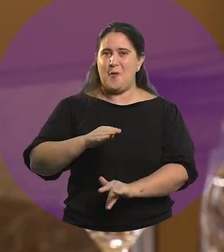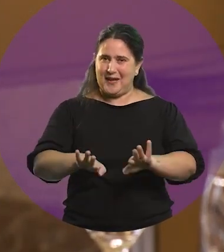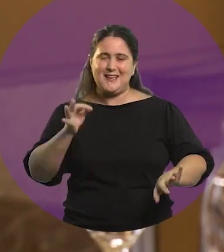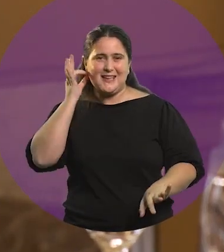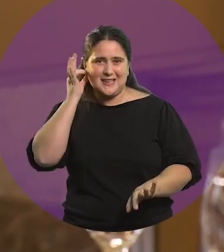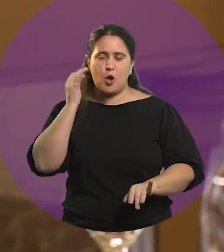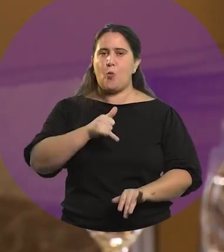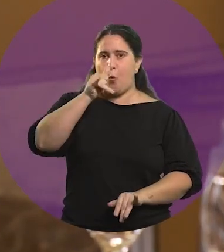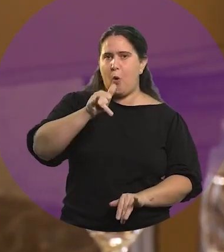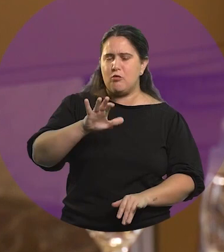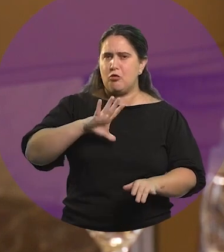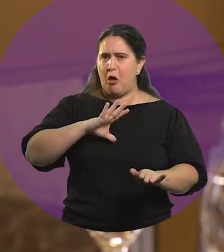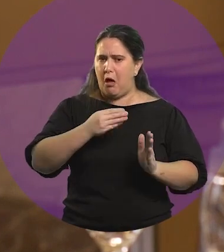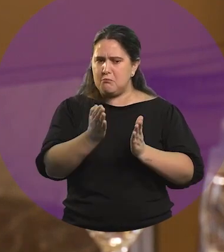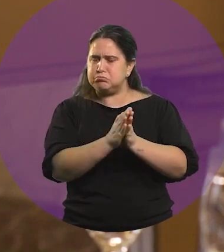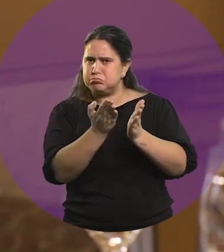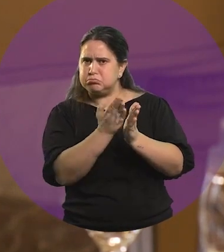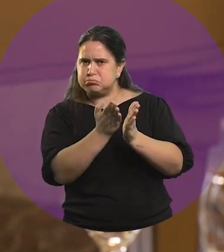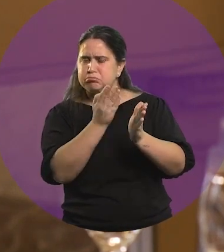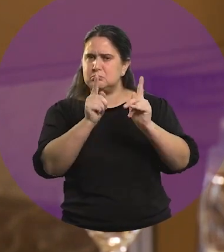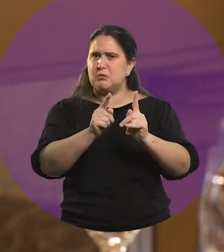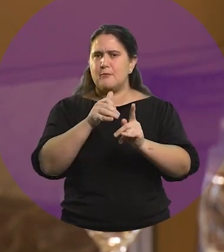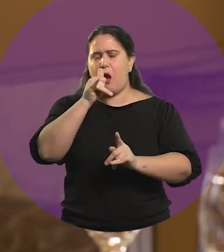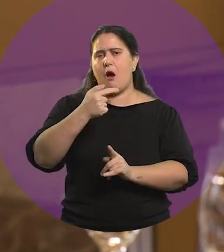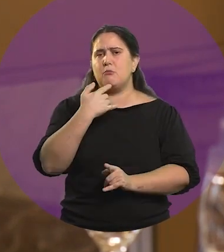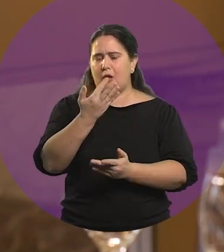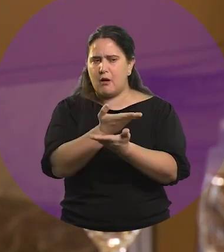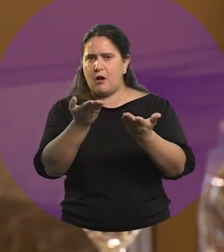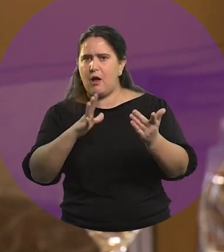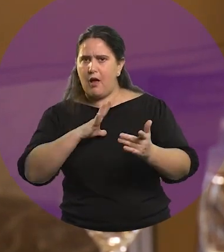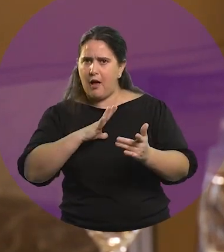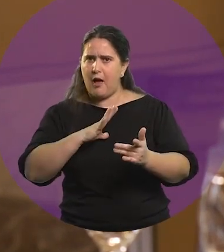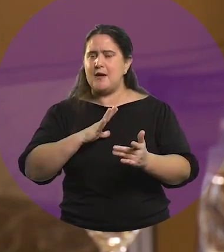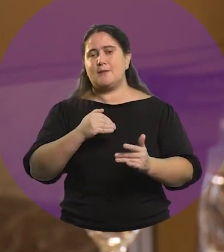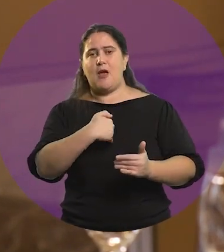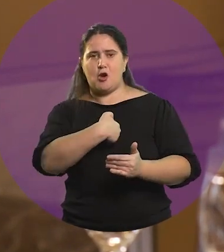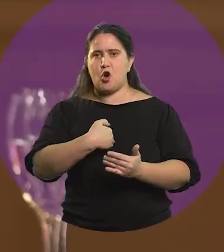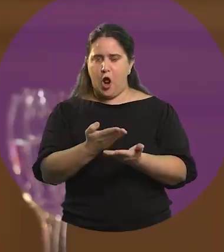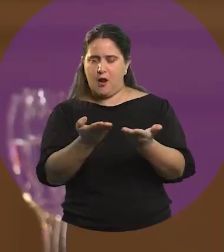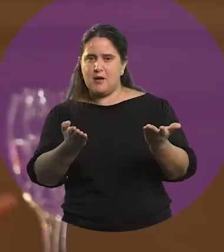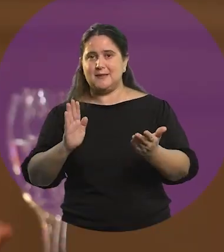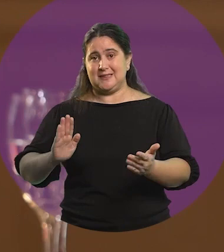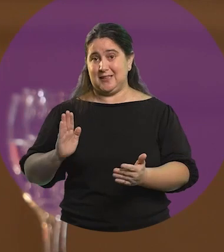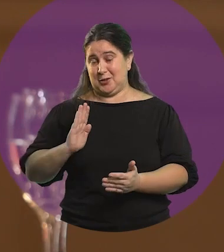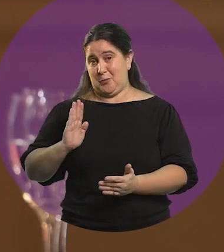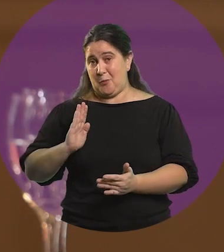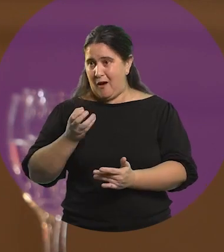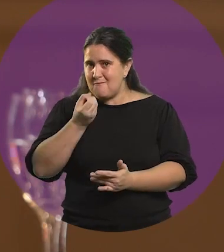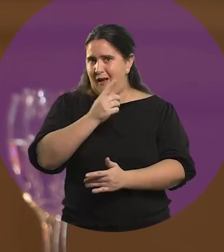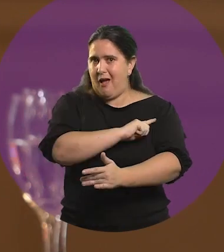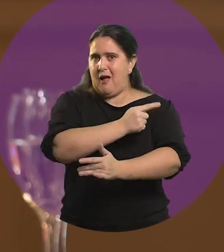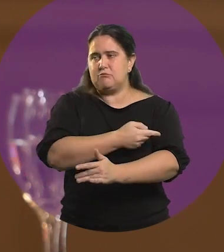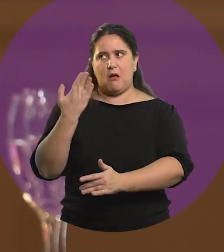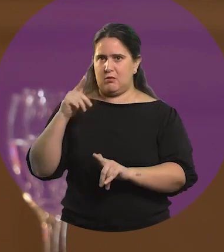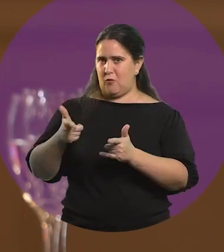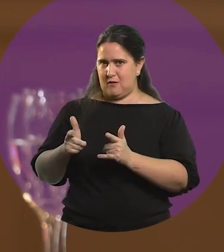heroínas, tengo cuentos, tengo historias, tengo ejemplos, tengo modelos de rol que antes no estaban. Entonces yo de